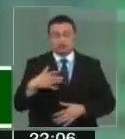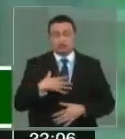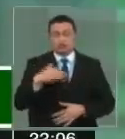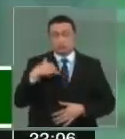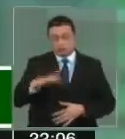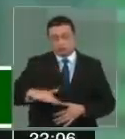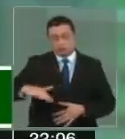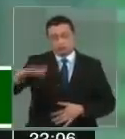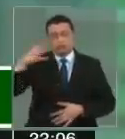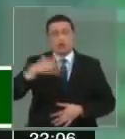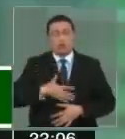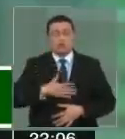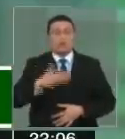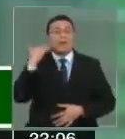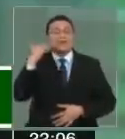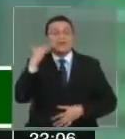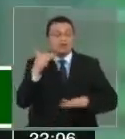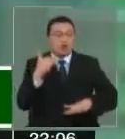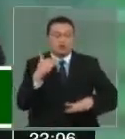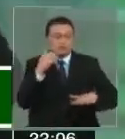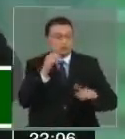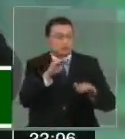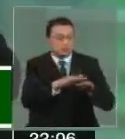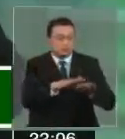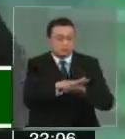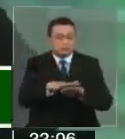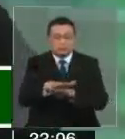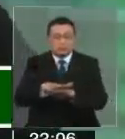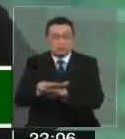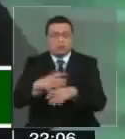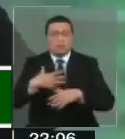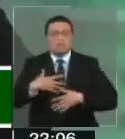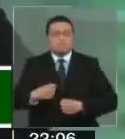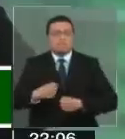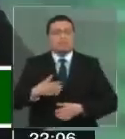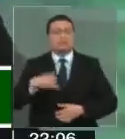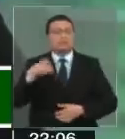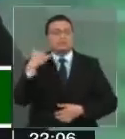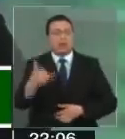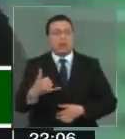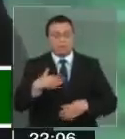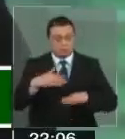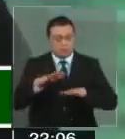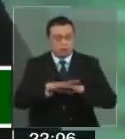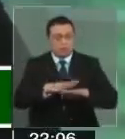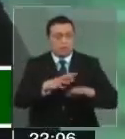desde chica me encantaban los niños. Tenía como un espíritu protector muy